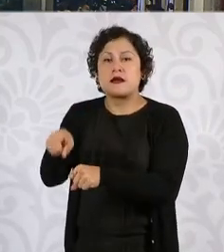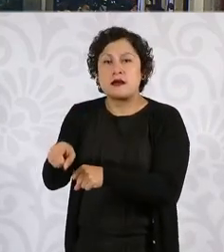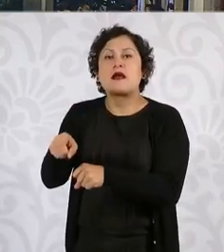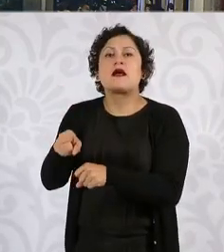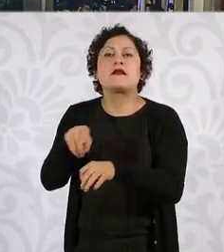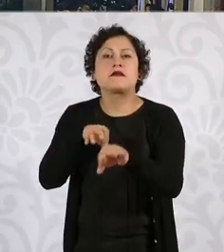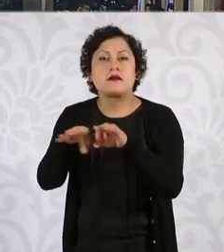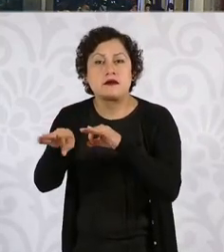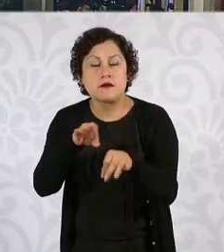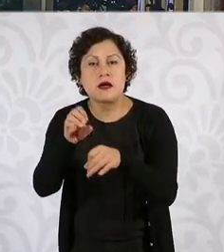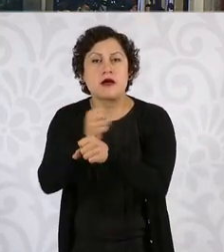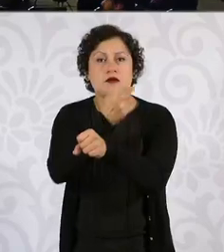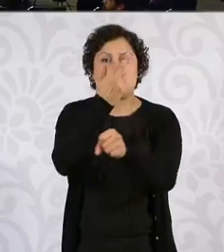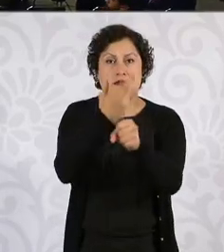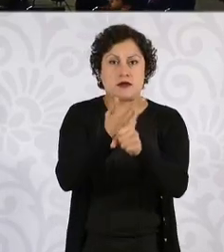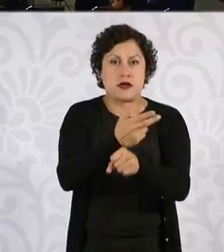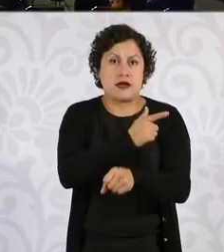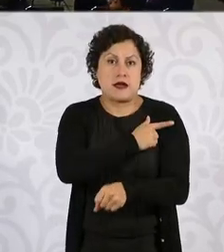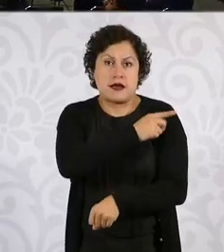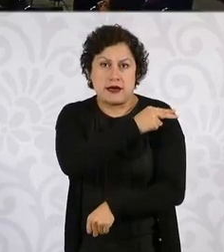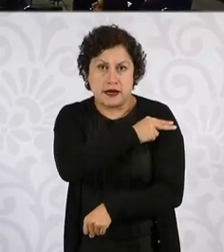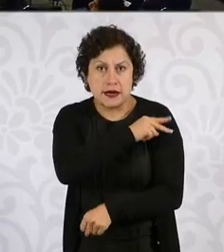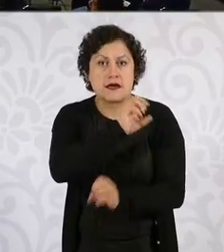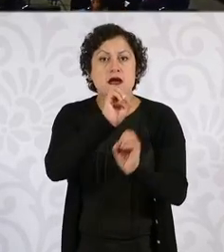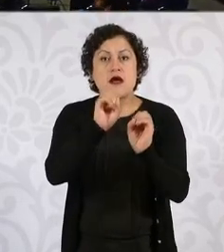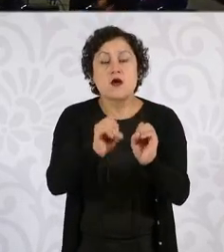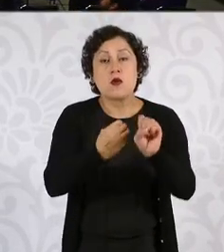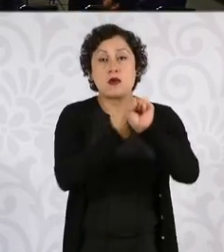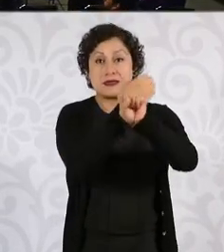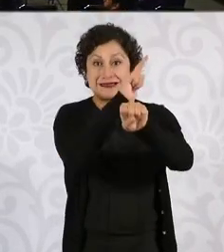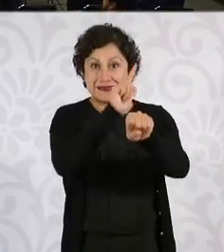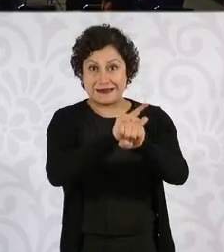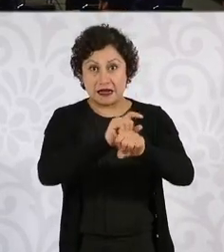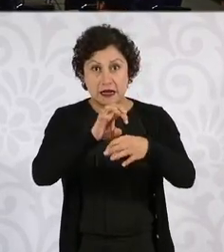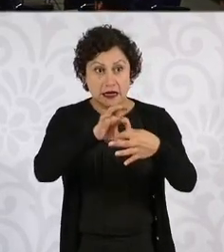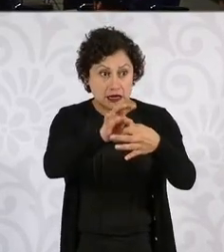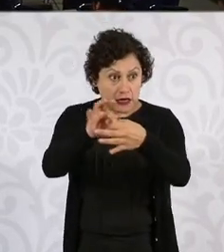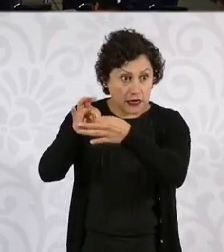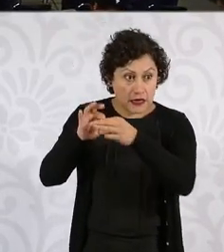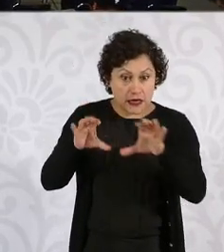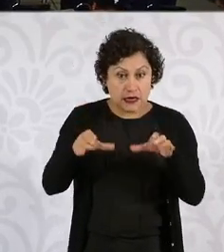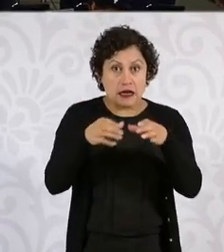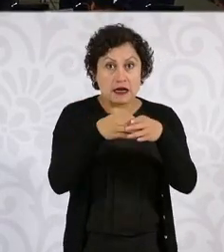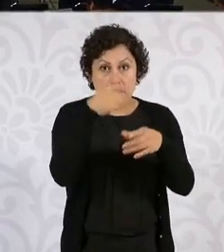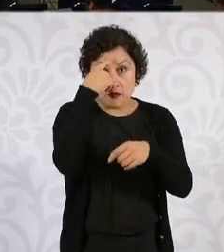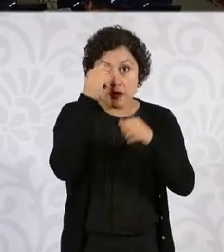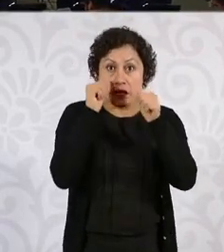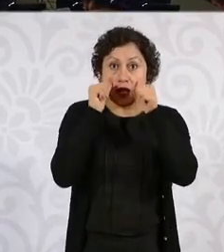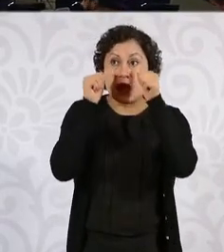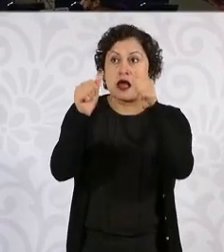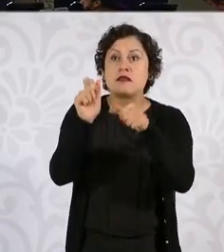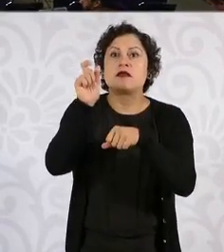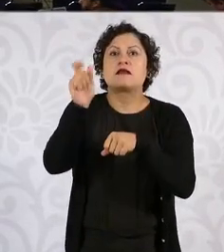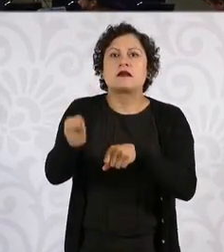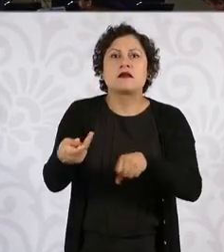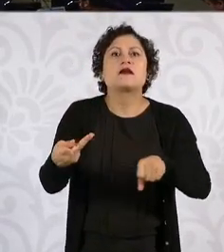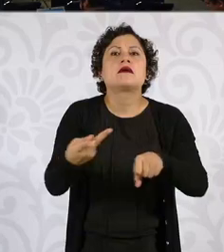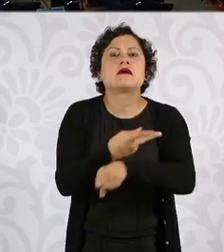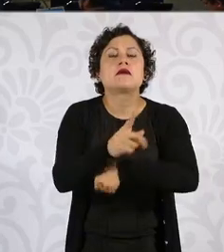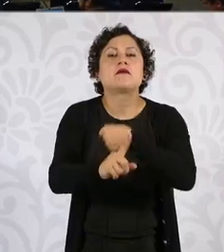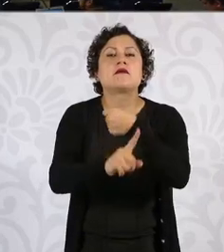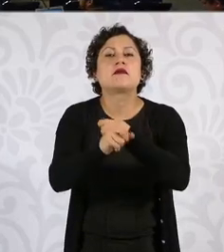Nacional, incluso con los estados, para evitar esos 300.000 accidentes de tráfico anuales y